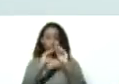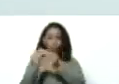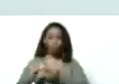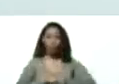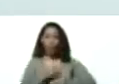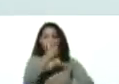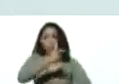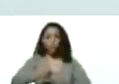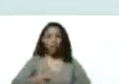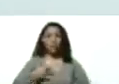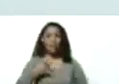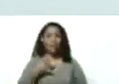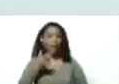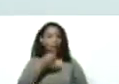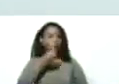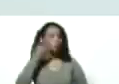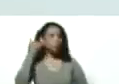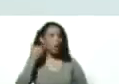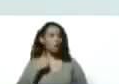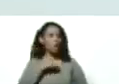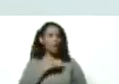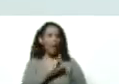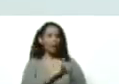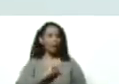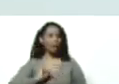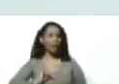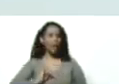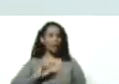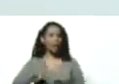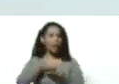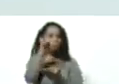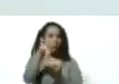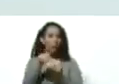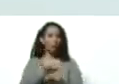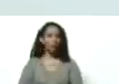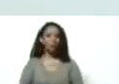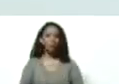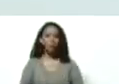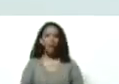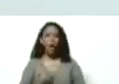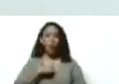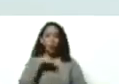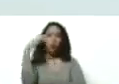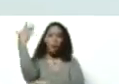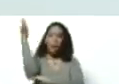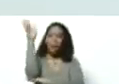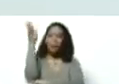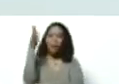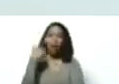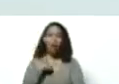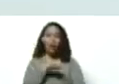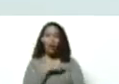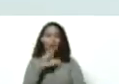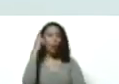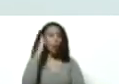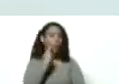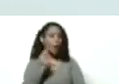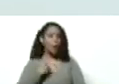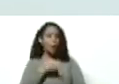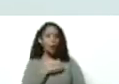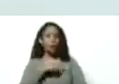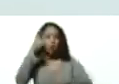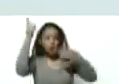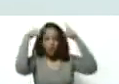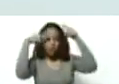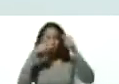orgulloso de nuestra identidad de nuestra bandera de nuestro Bolívar de nuestro